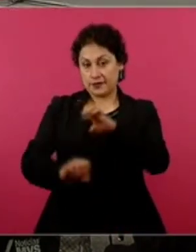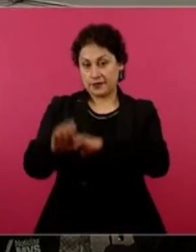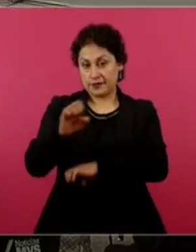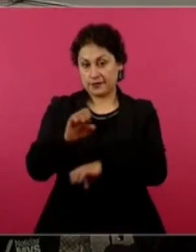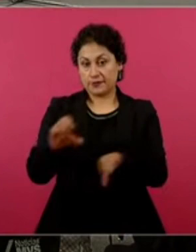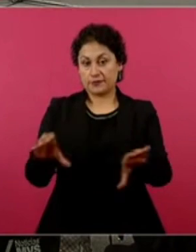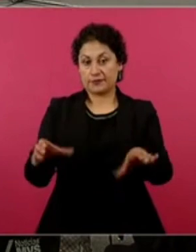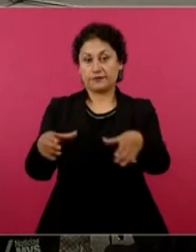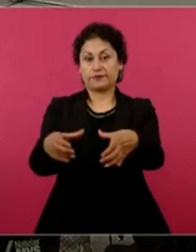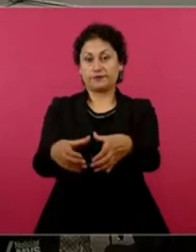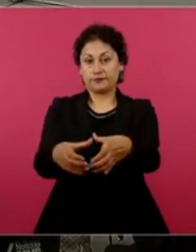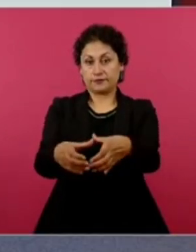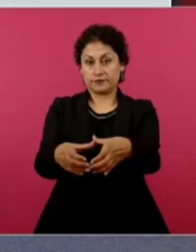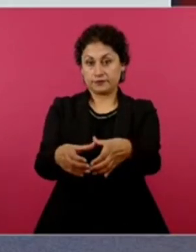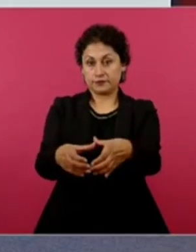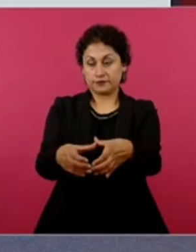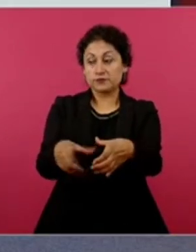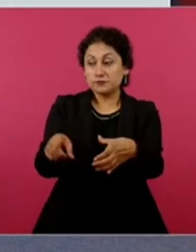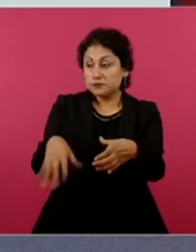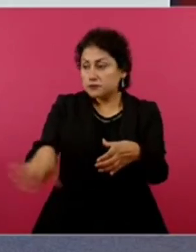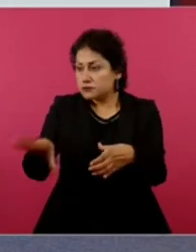A ver si tienen los contratos.